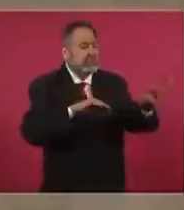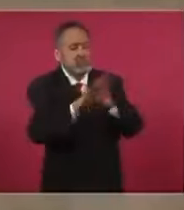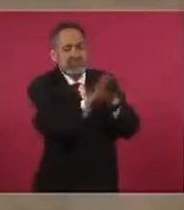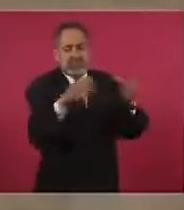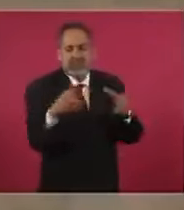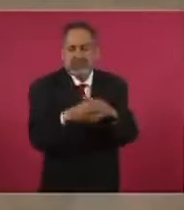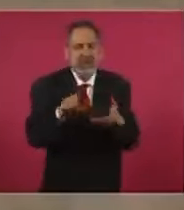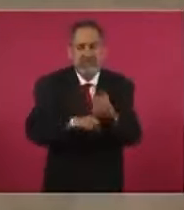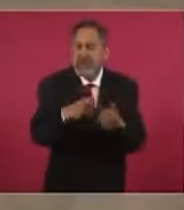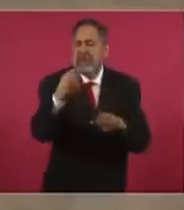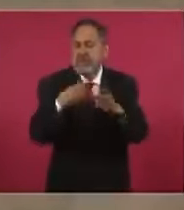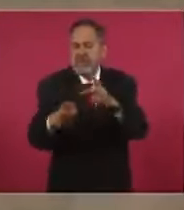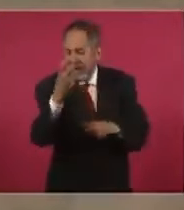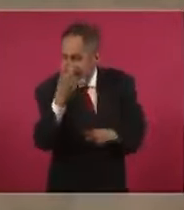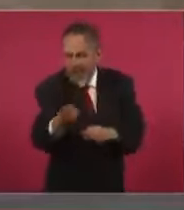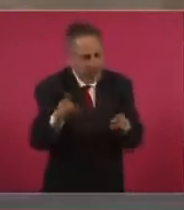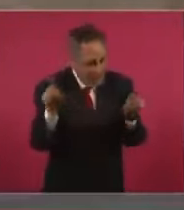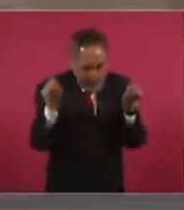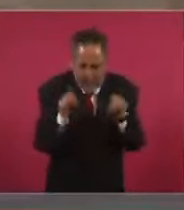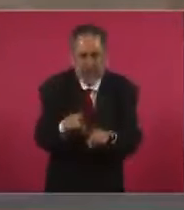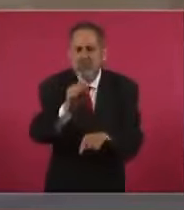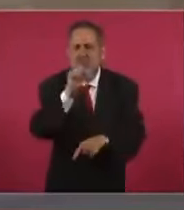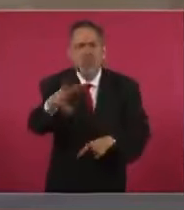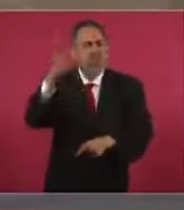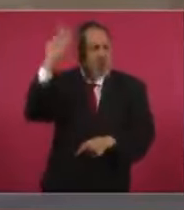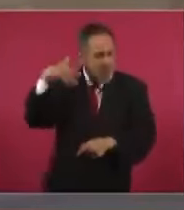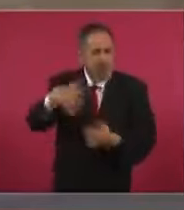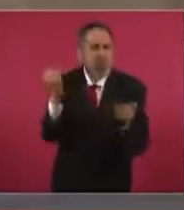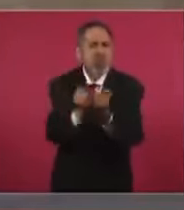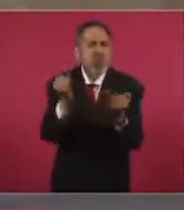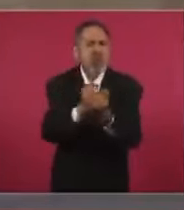así comenzó la